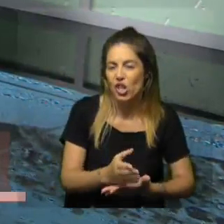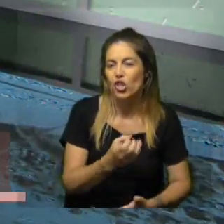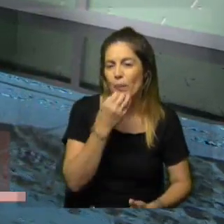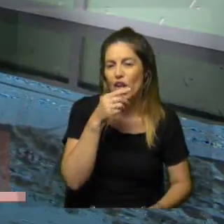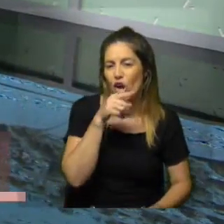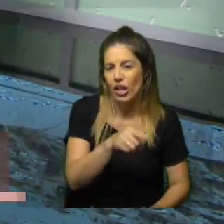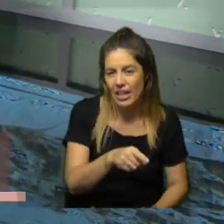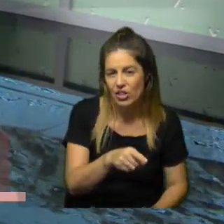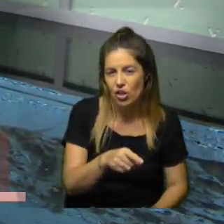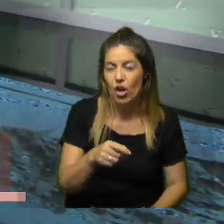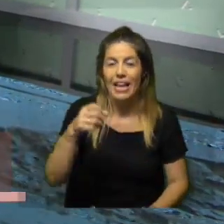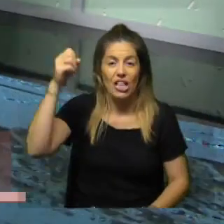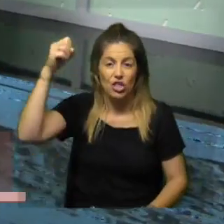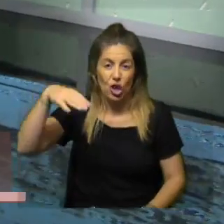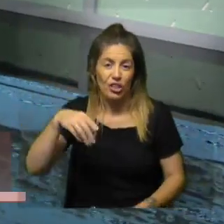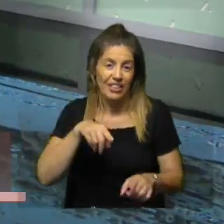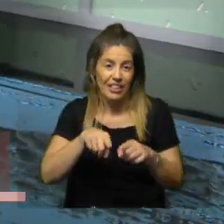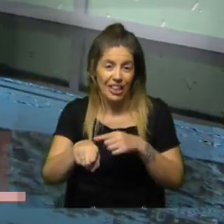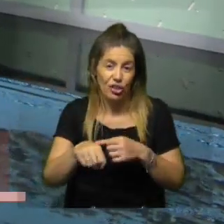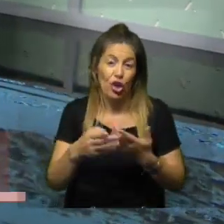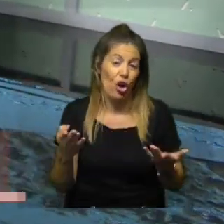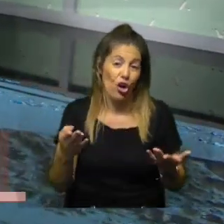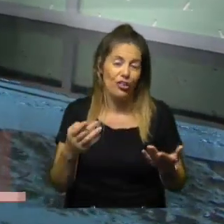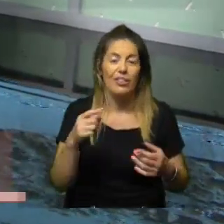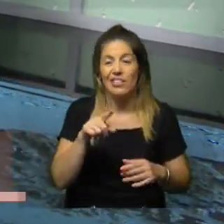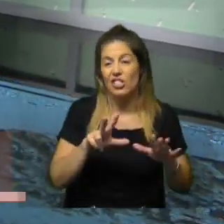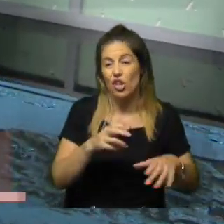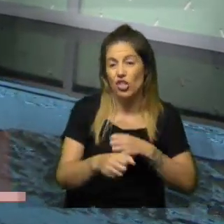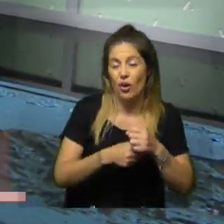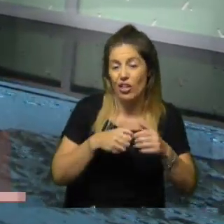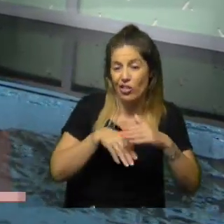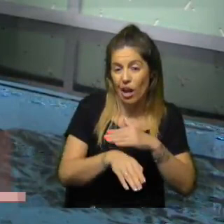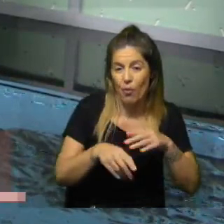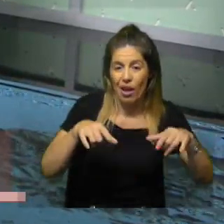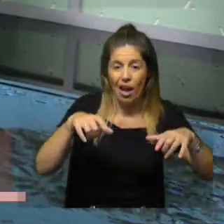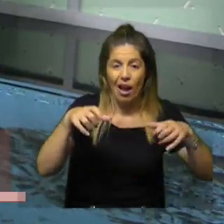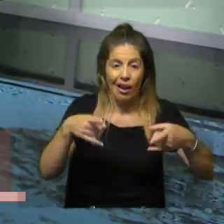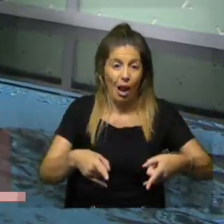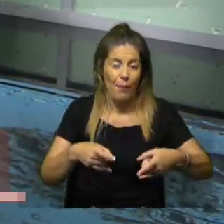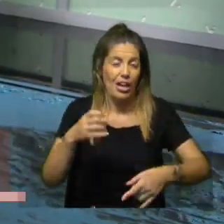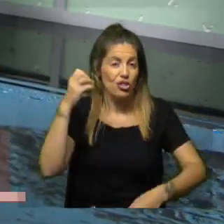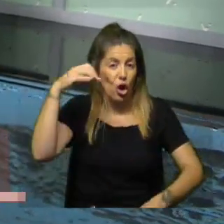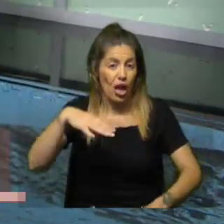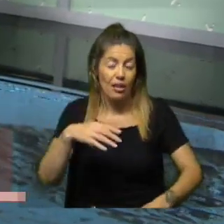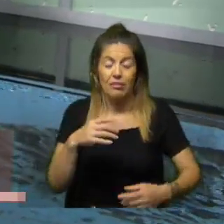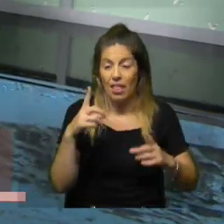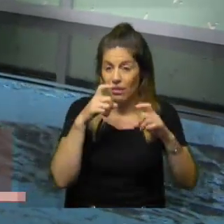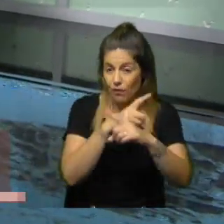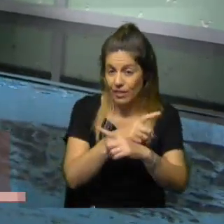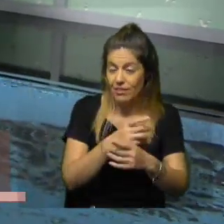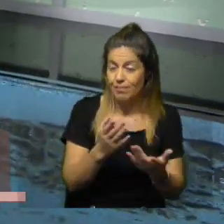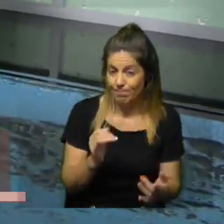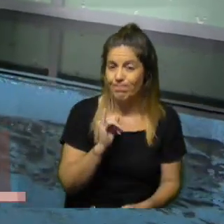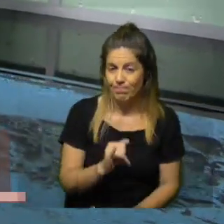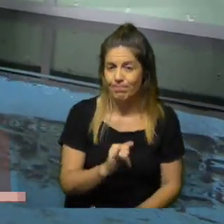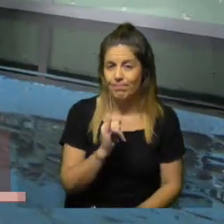que los rayos solares, tenemos 18 años y nos ponemos adentro de una cama solar y es igual de complicado. Sí. ¿No? Es así.